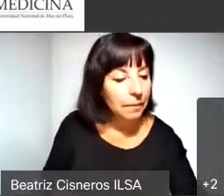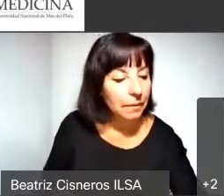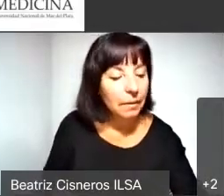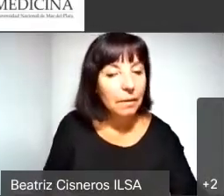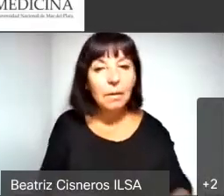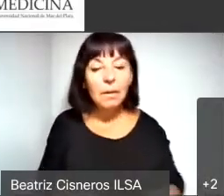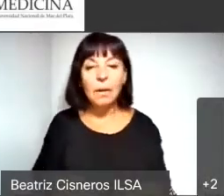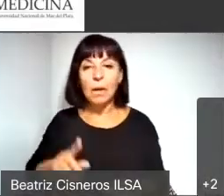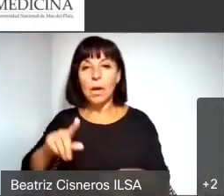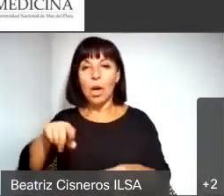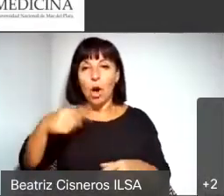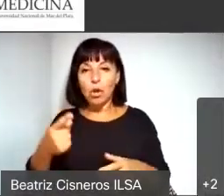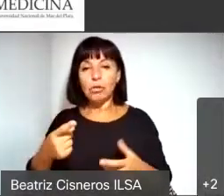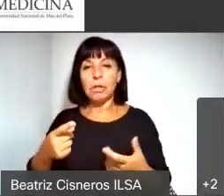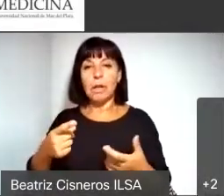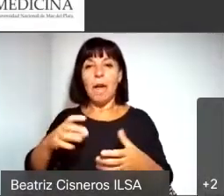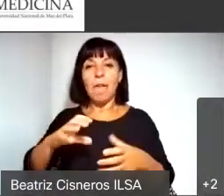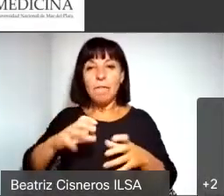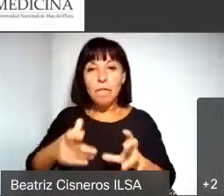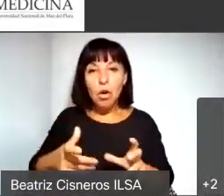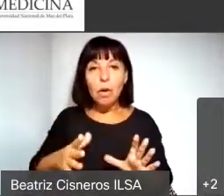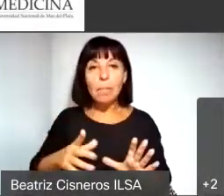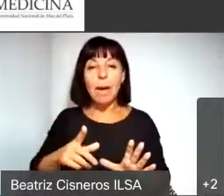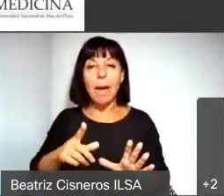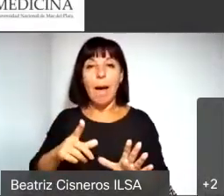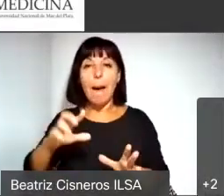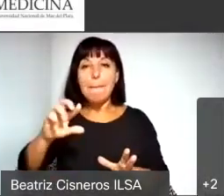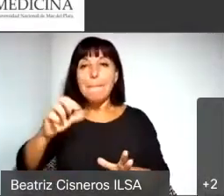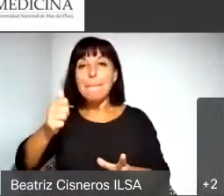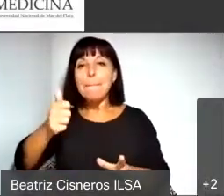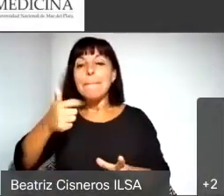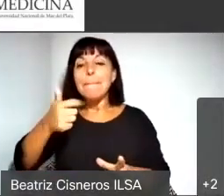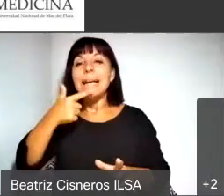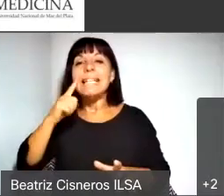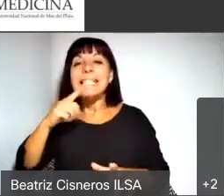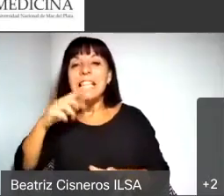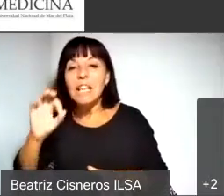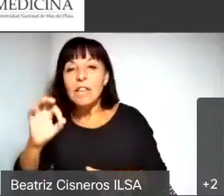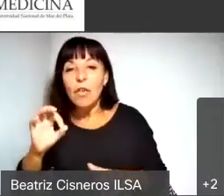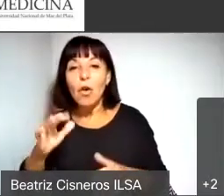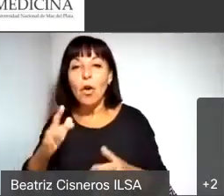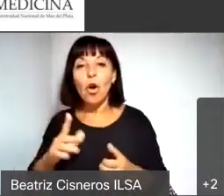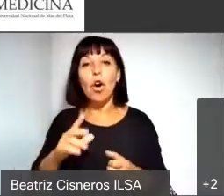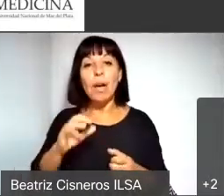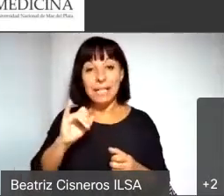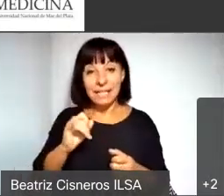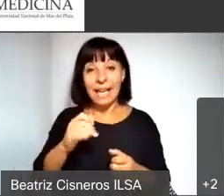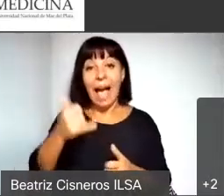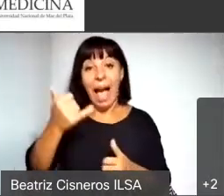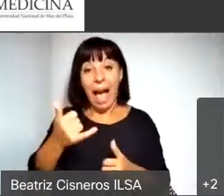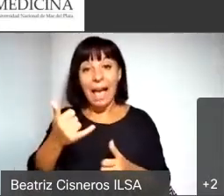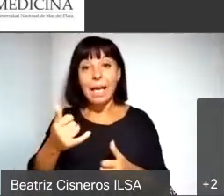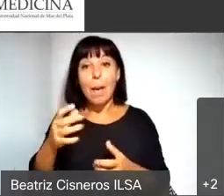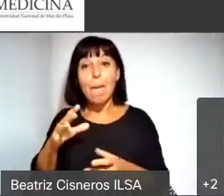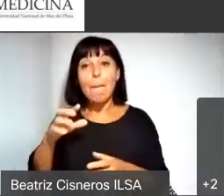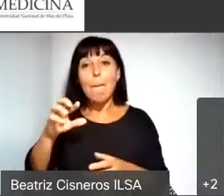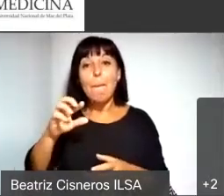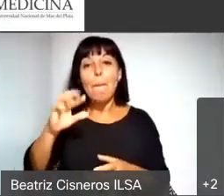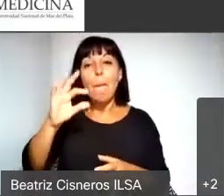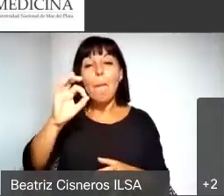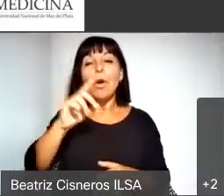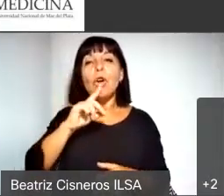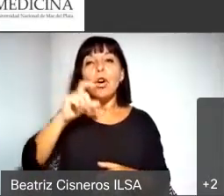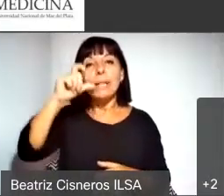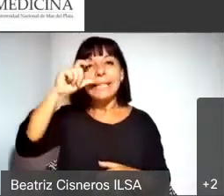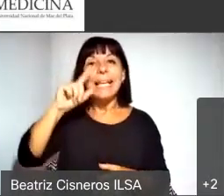Existen otros tipos de transporte pasivo que son los que sí están mediados por estructuras, por proteínas transmembranales. Y